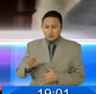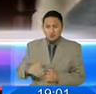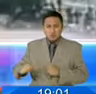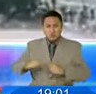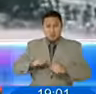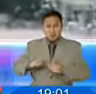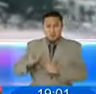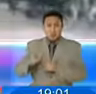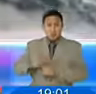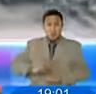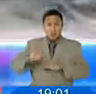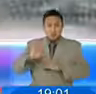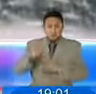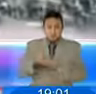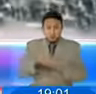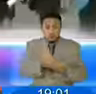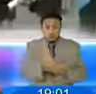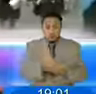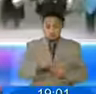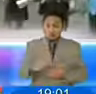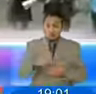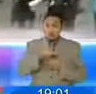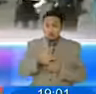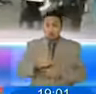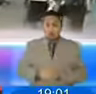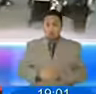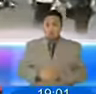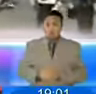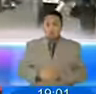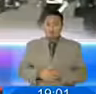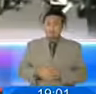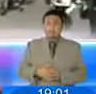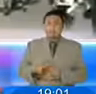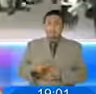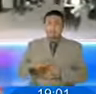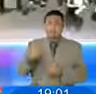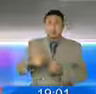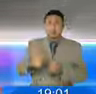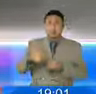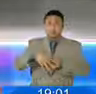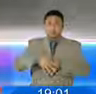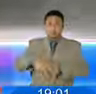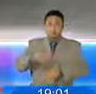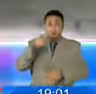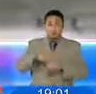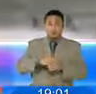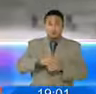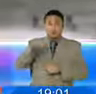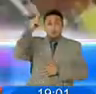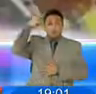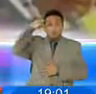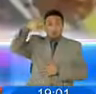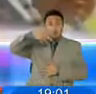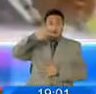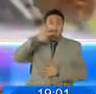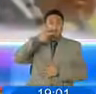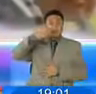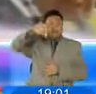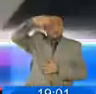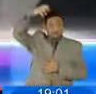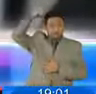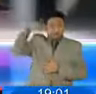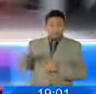compromiso participó de varias marchas en pro de los derechos por lo que incluso durante el gobierno de León febres Cordero fue tildado por sus